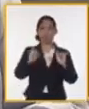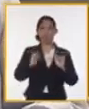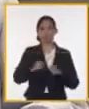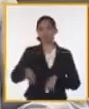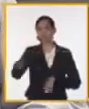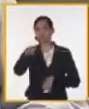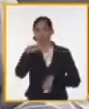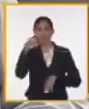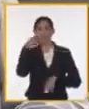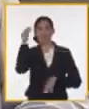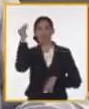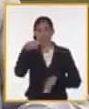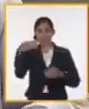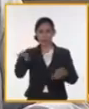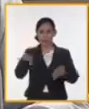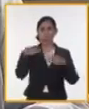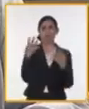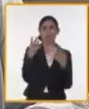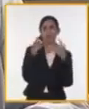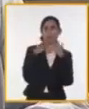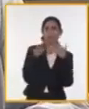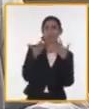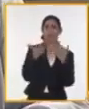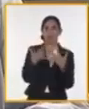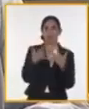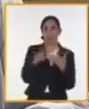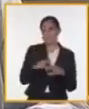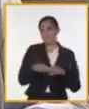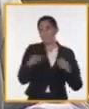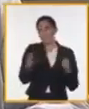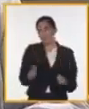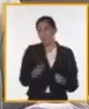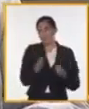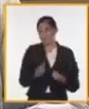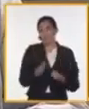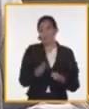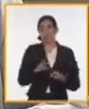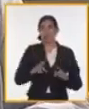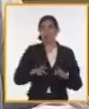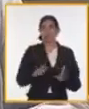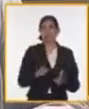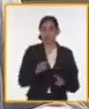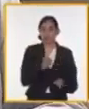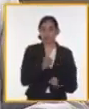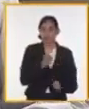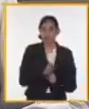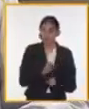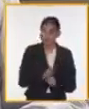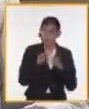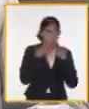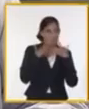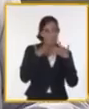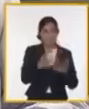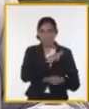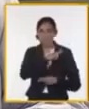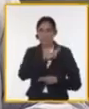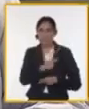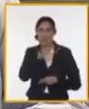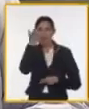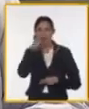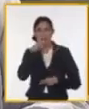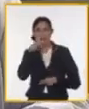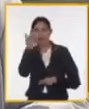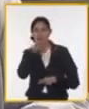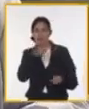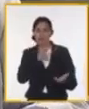partir de este proceso de fortalecimiento donde nuevamente la organización juega un rol, la ANAP juega un rol en la atención política